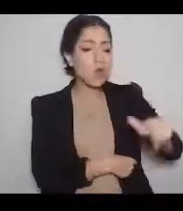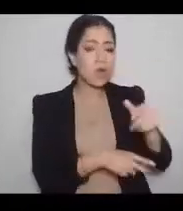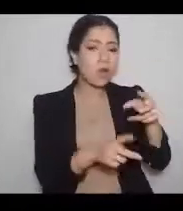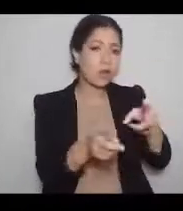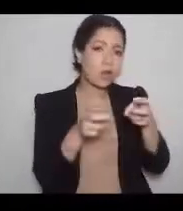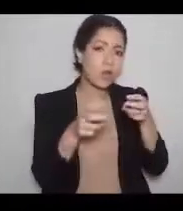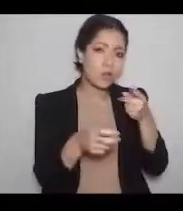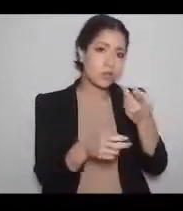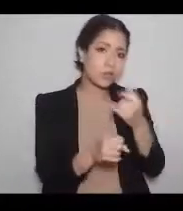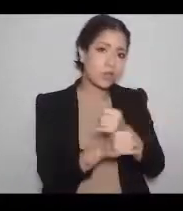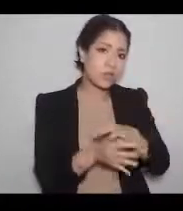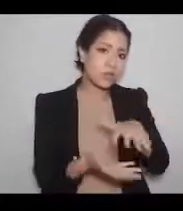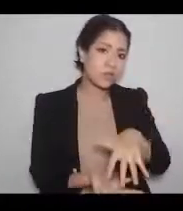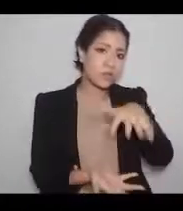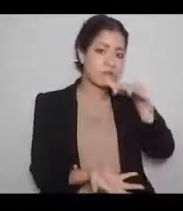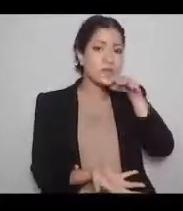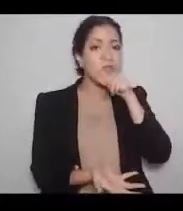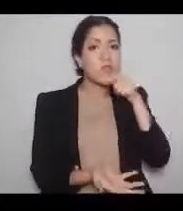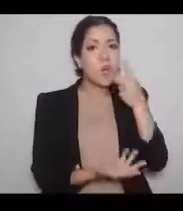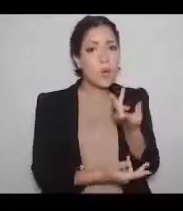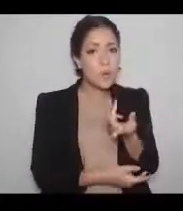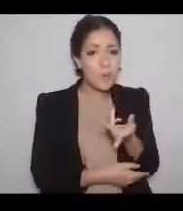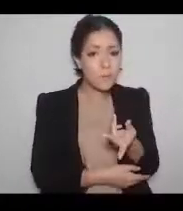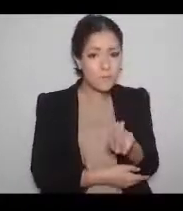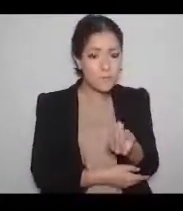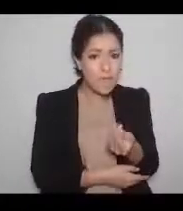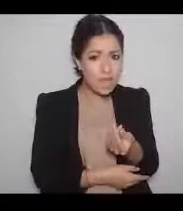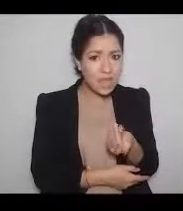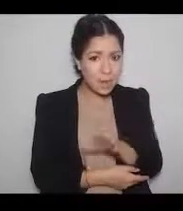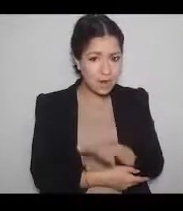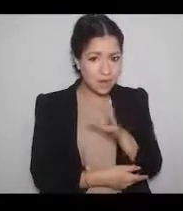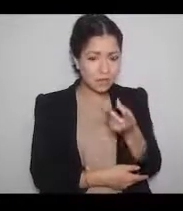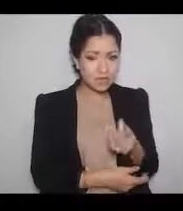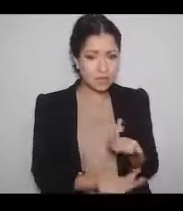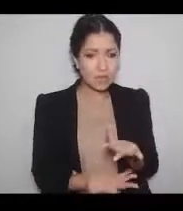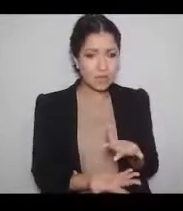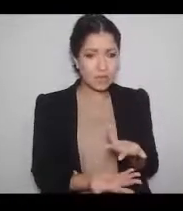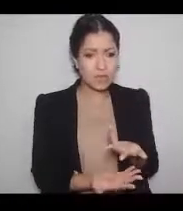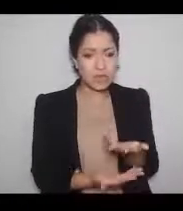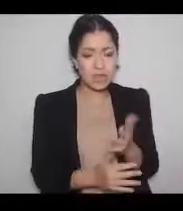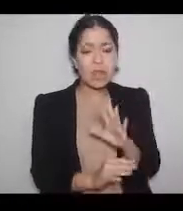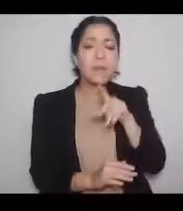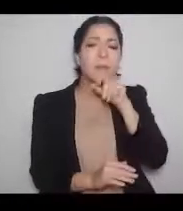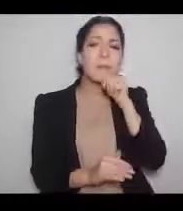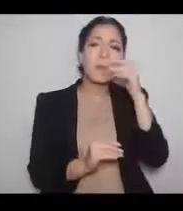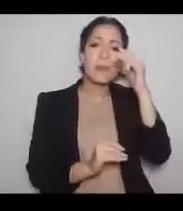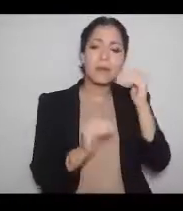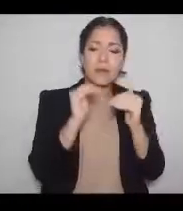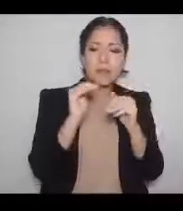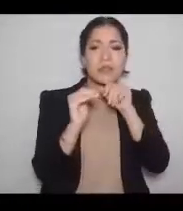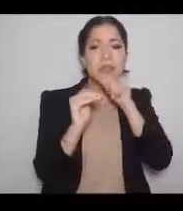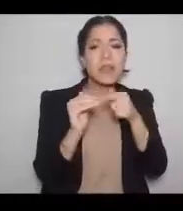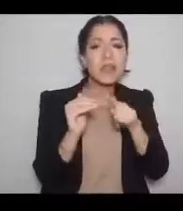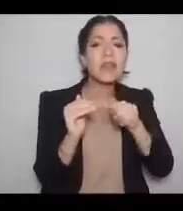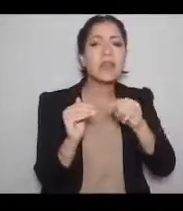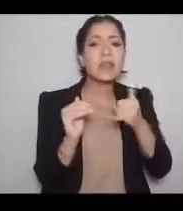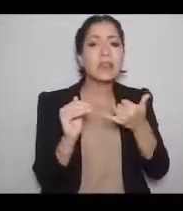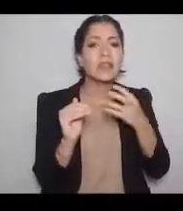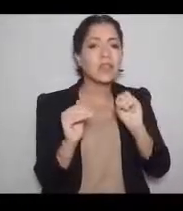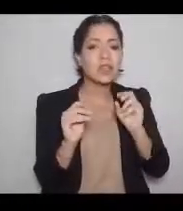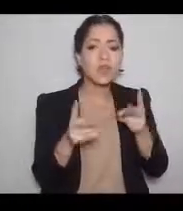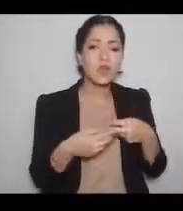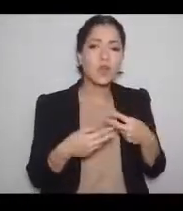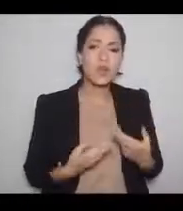¡Un perro sarnoso! Era su única salida. Tico no quería regalar las tablas. Quería que Kepler